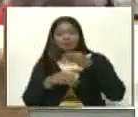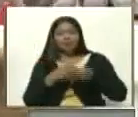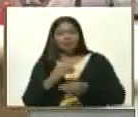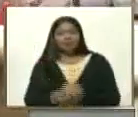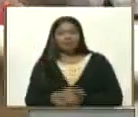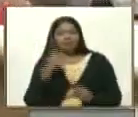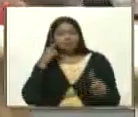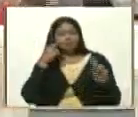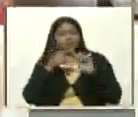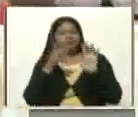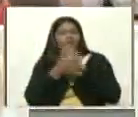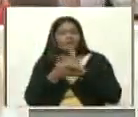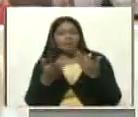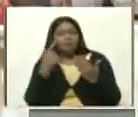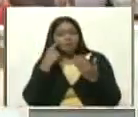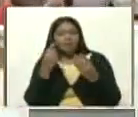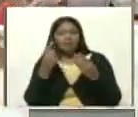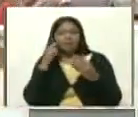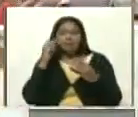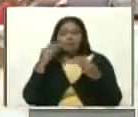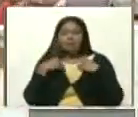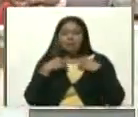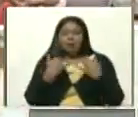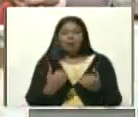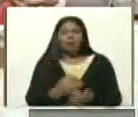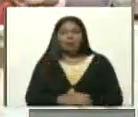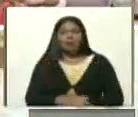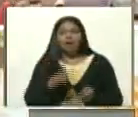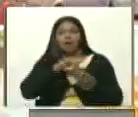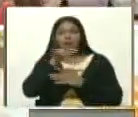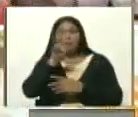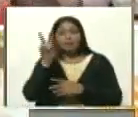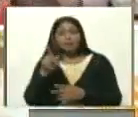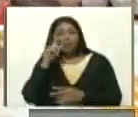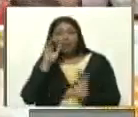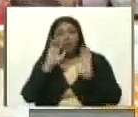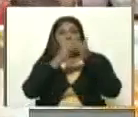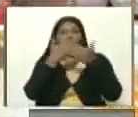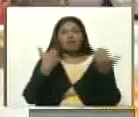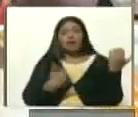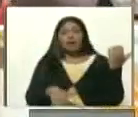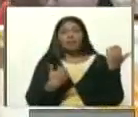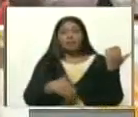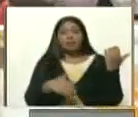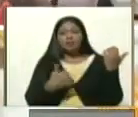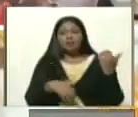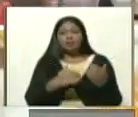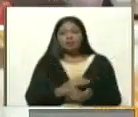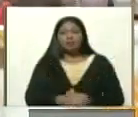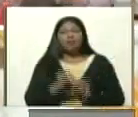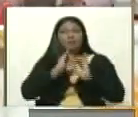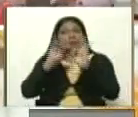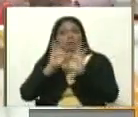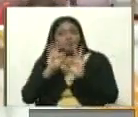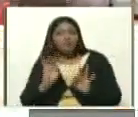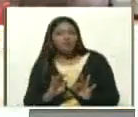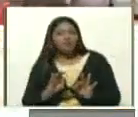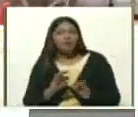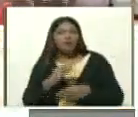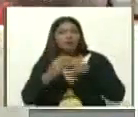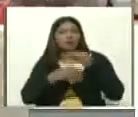hacer referencia a lo que acaba de acontecer con el avión venezolano secuestrado en Argentina. El mismo modus operandi